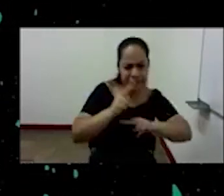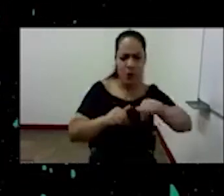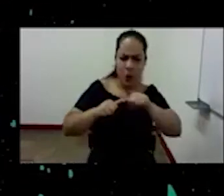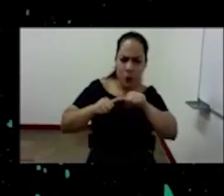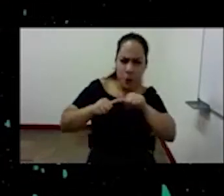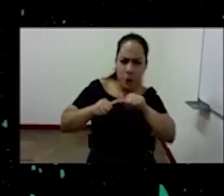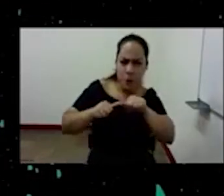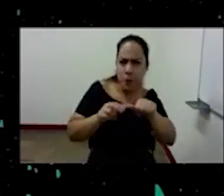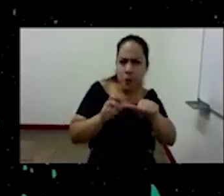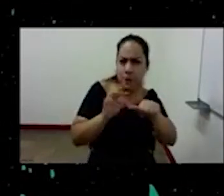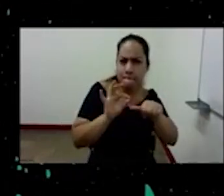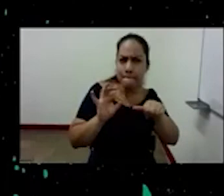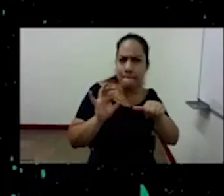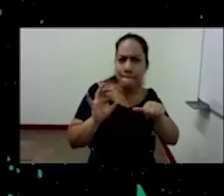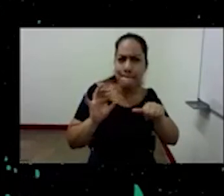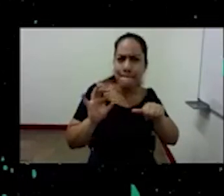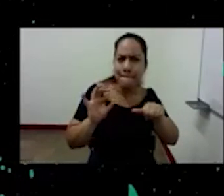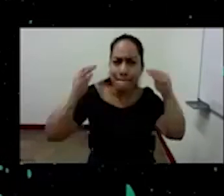silenciosa y oculta.